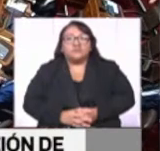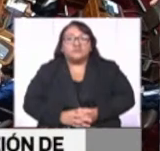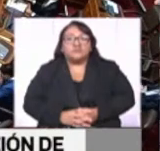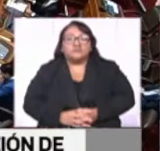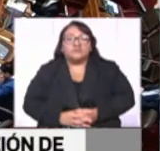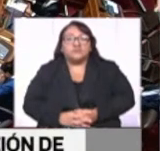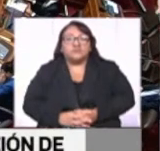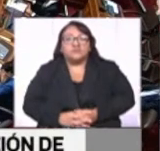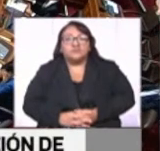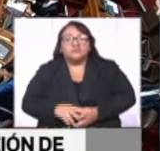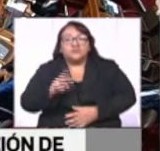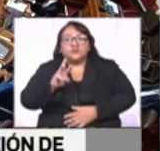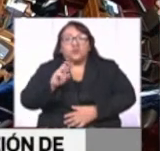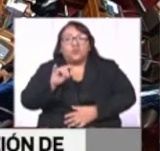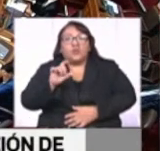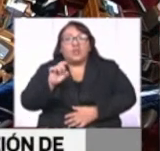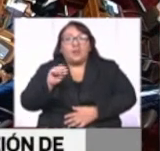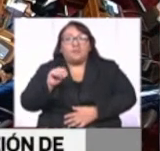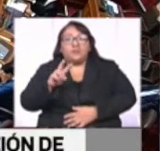William Zapata, hasta por 2 minutos.